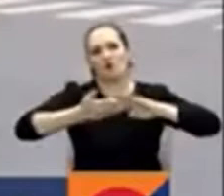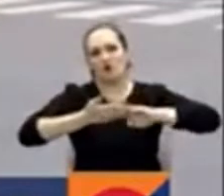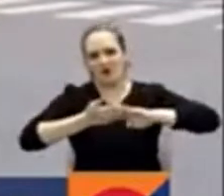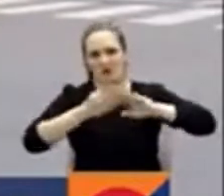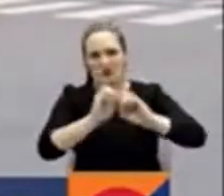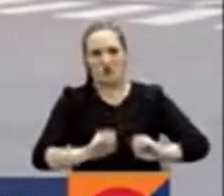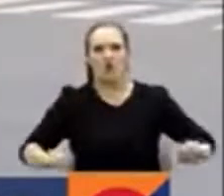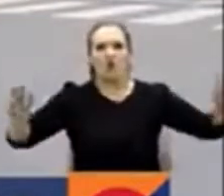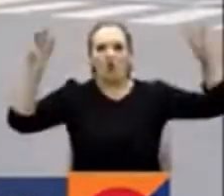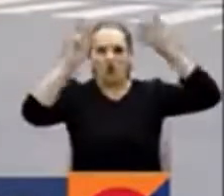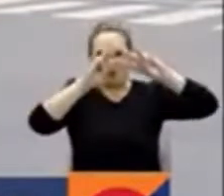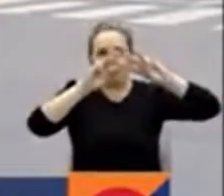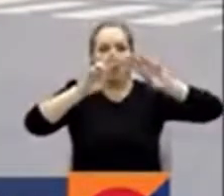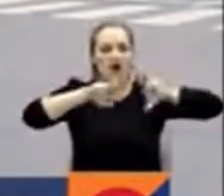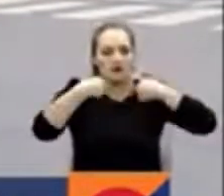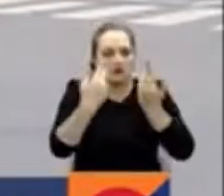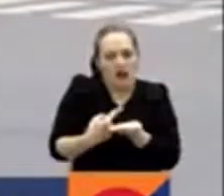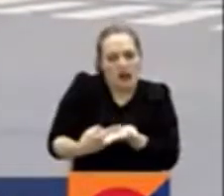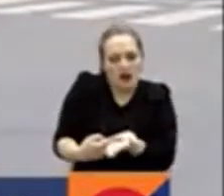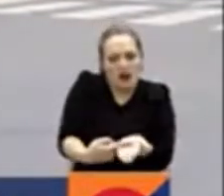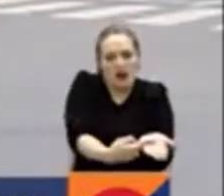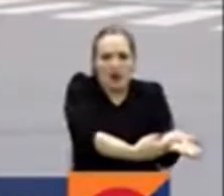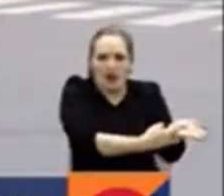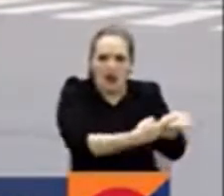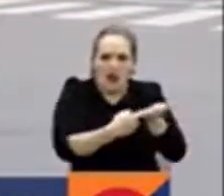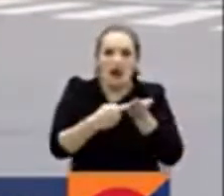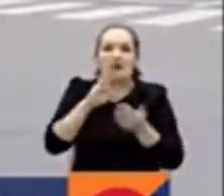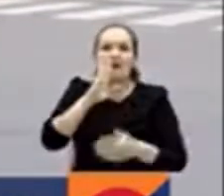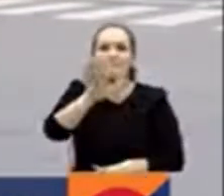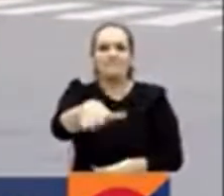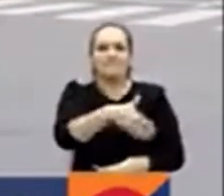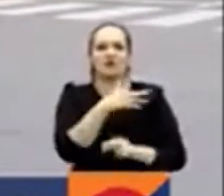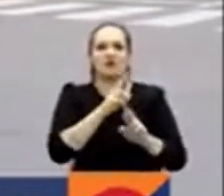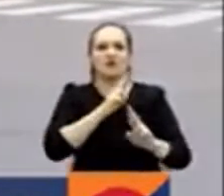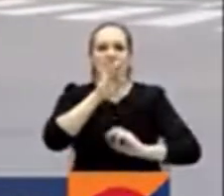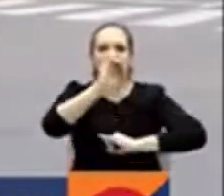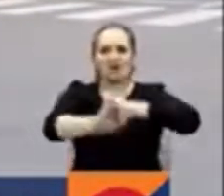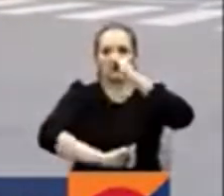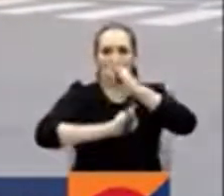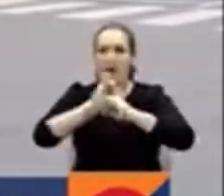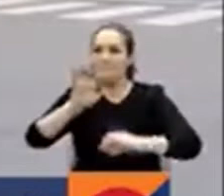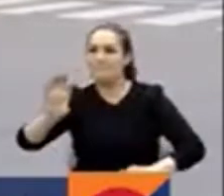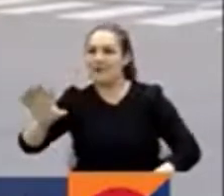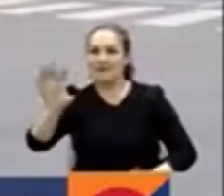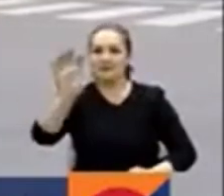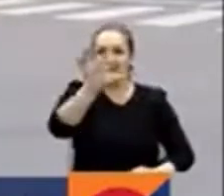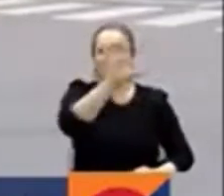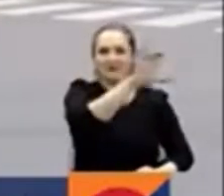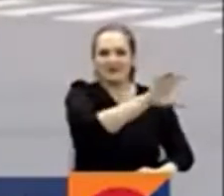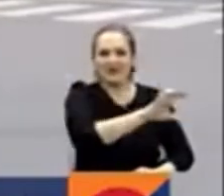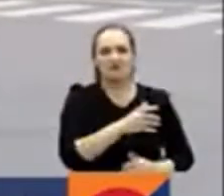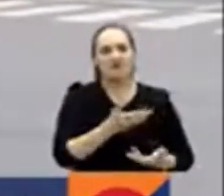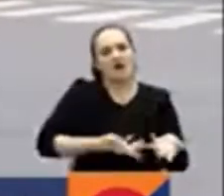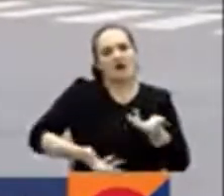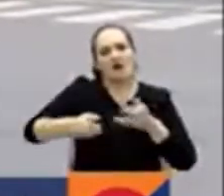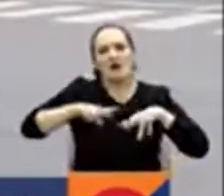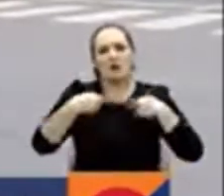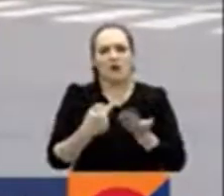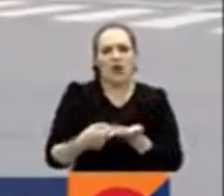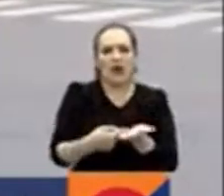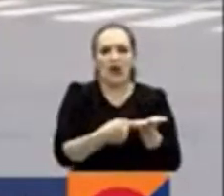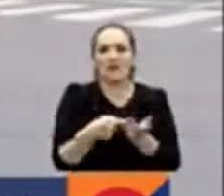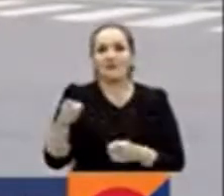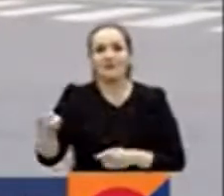donde inicialmente hubo una reunión por parte de los ministros de Relaciones Exteriores de cada uno de los países que la integran. Allí el